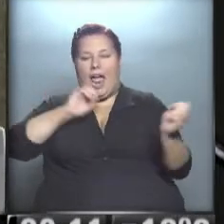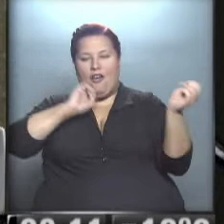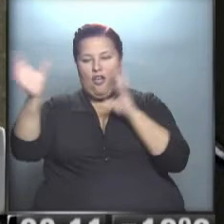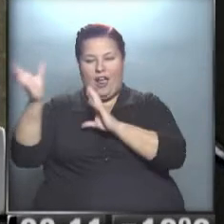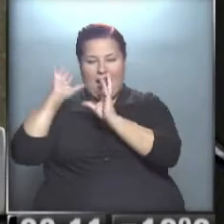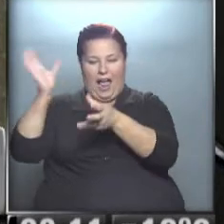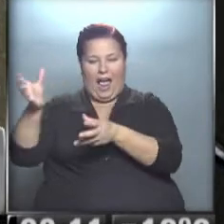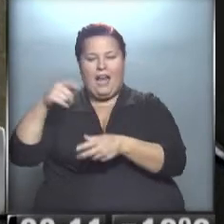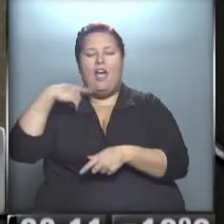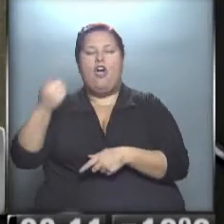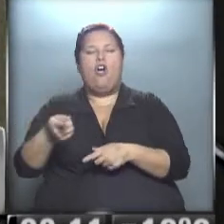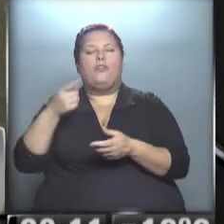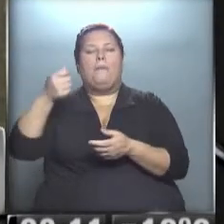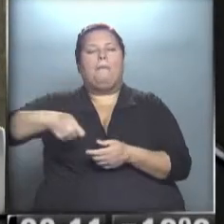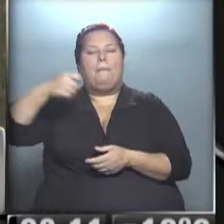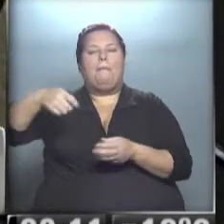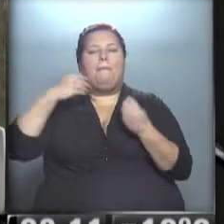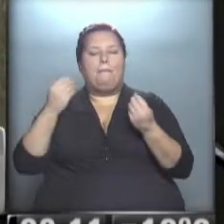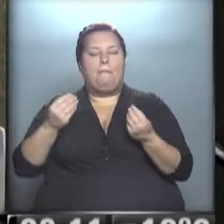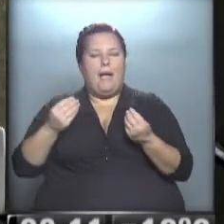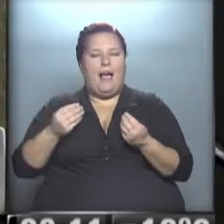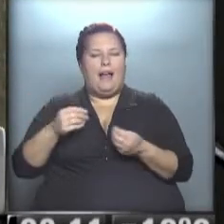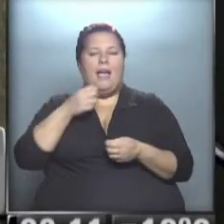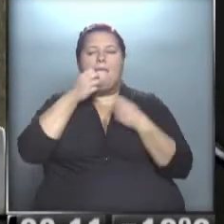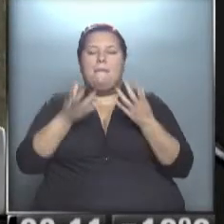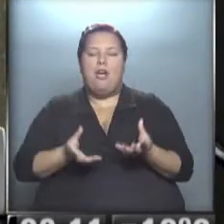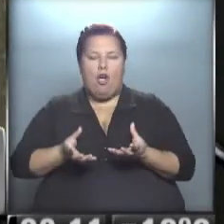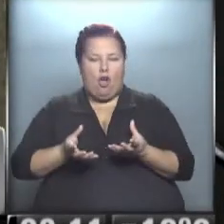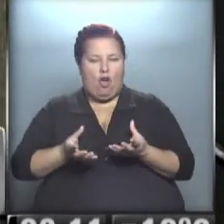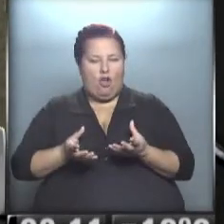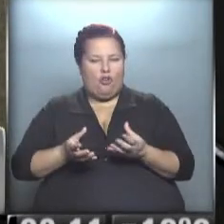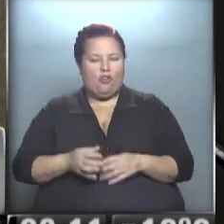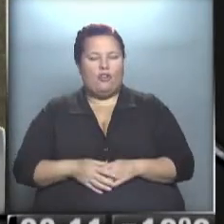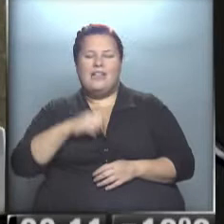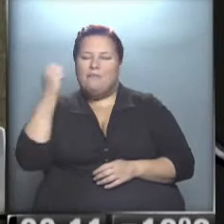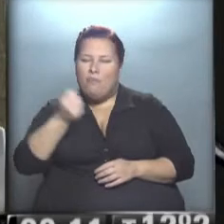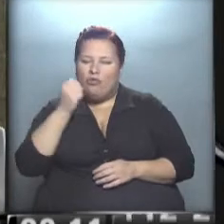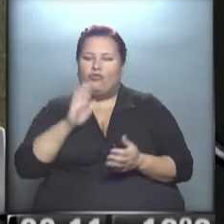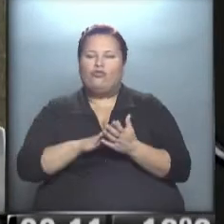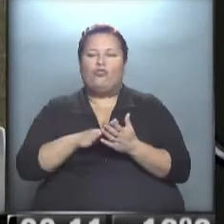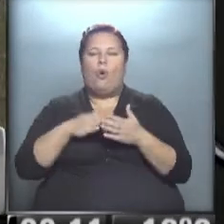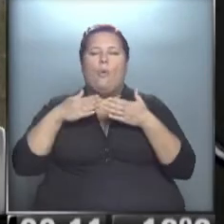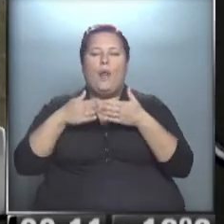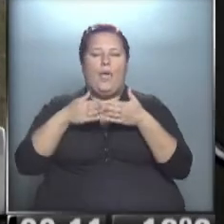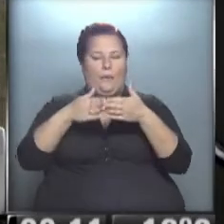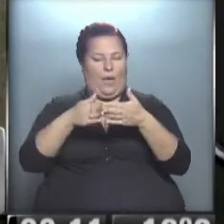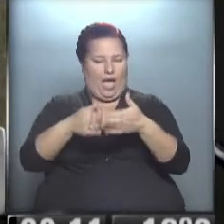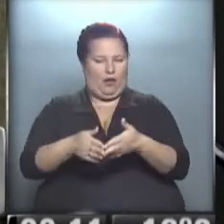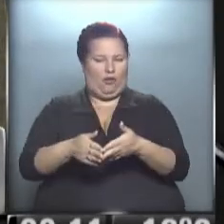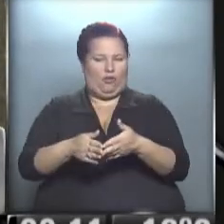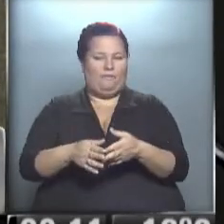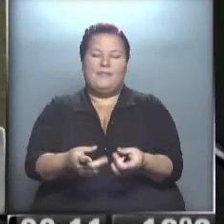otro esquema de financiamiento para el tema de dragas para un mejoramiento sustantivo de la navegación fluvial y es